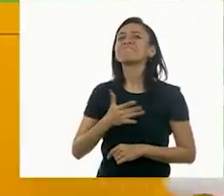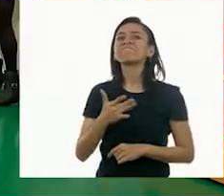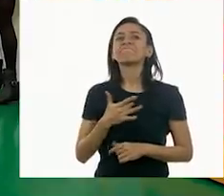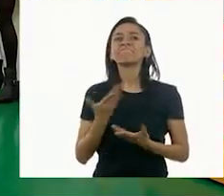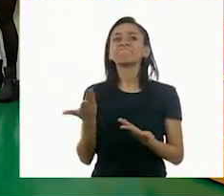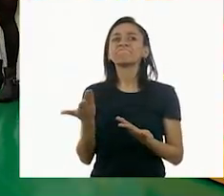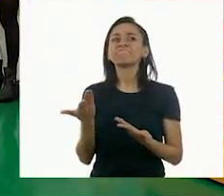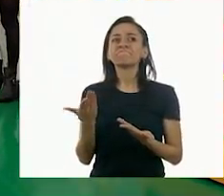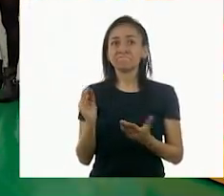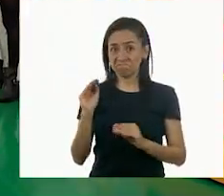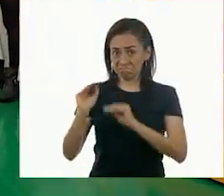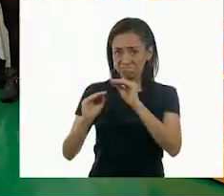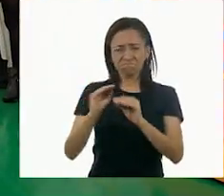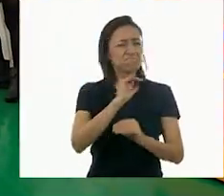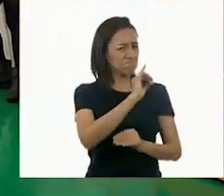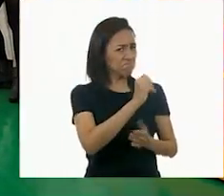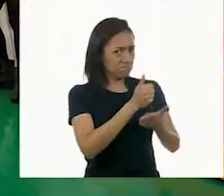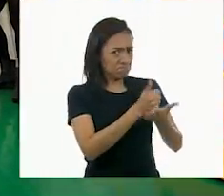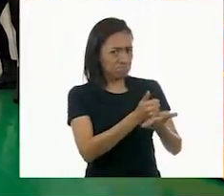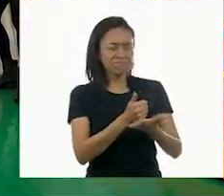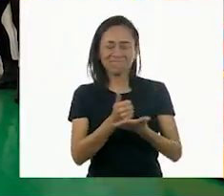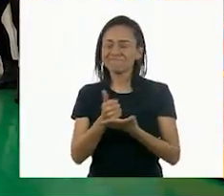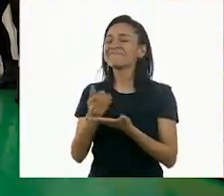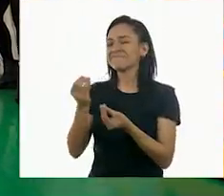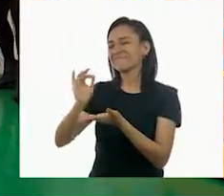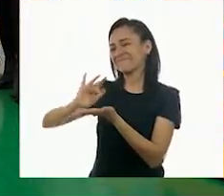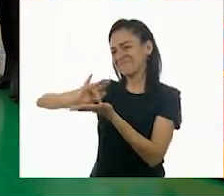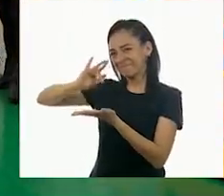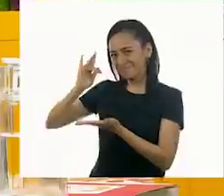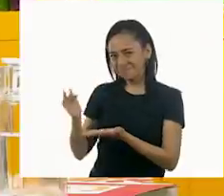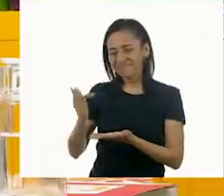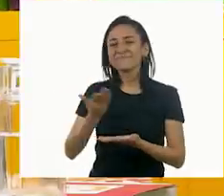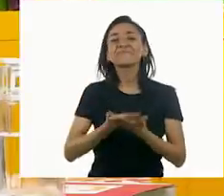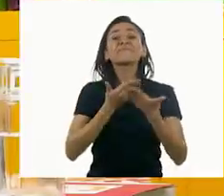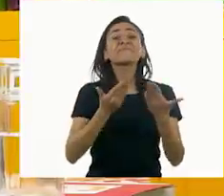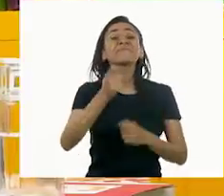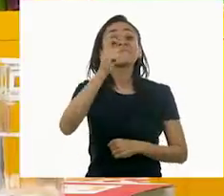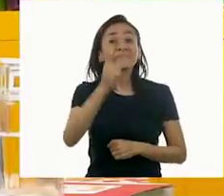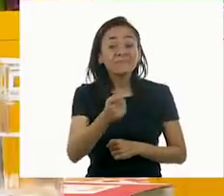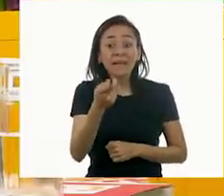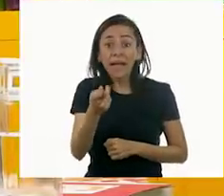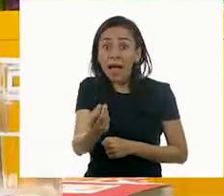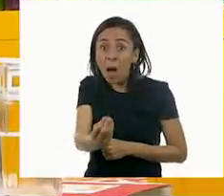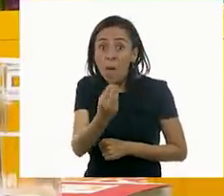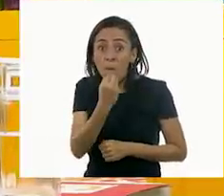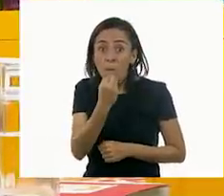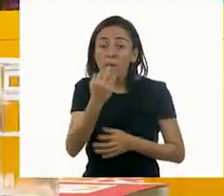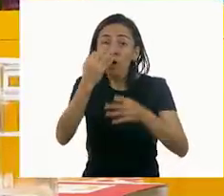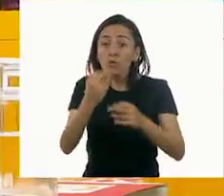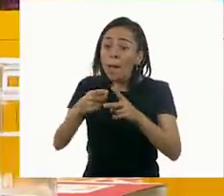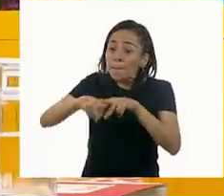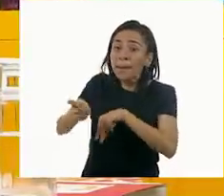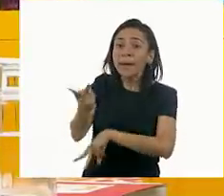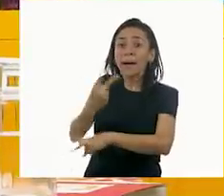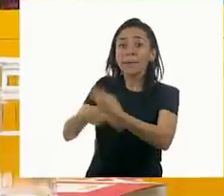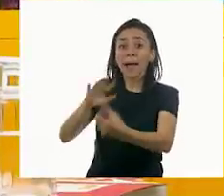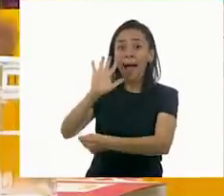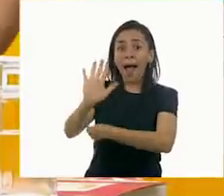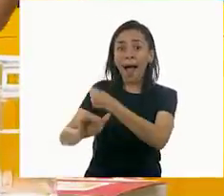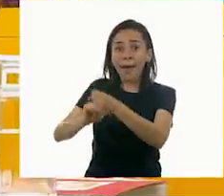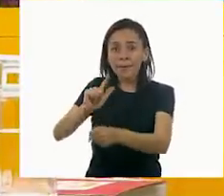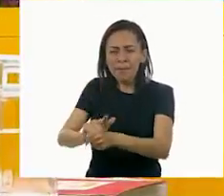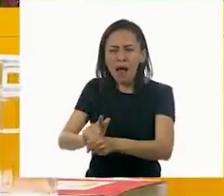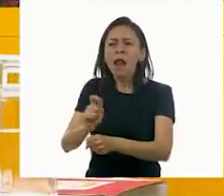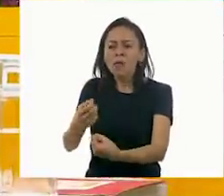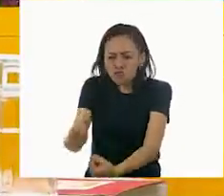Perfecto. Y bueno, es importante mencionar que los alimentos de origen animal proporcionan proteínas